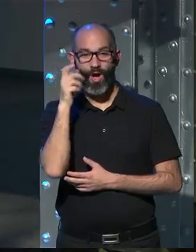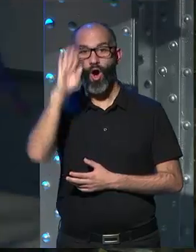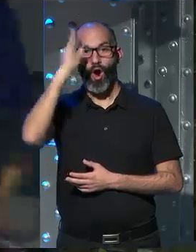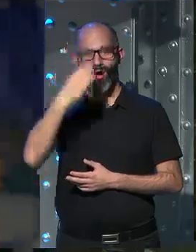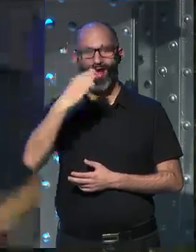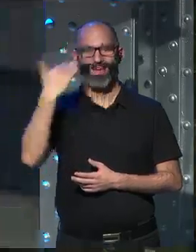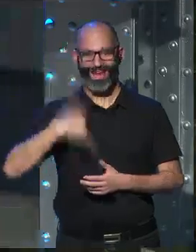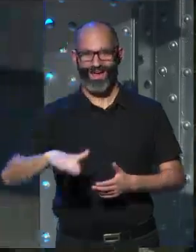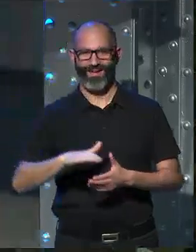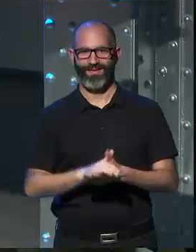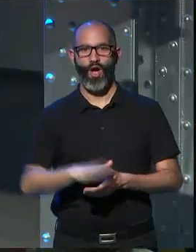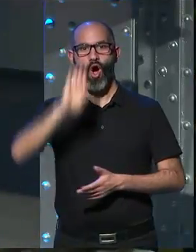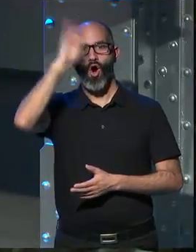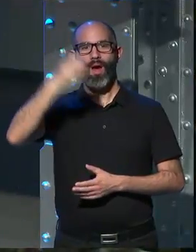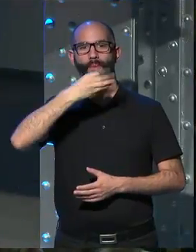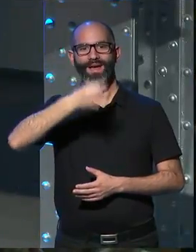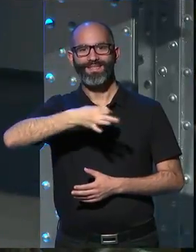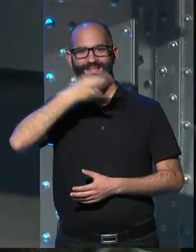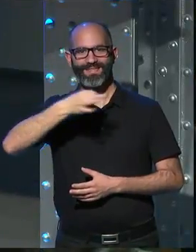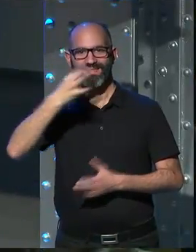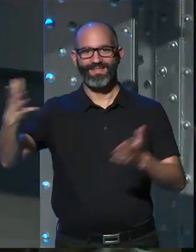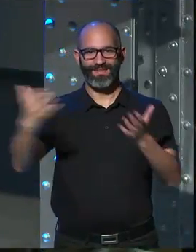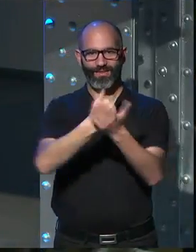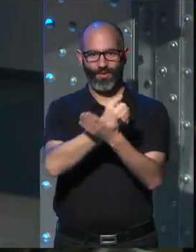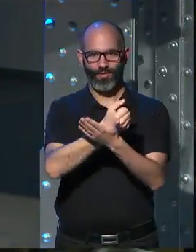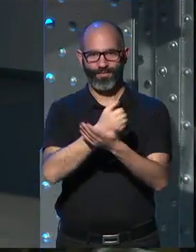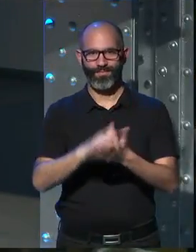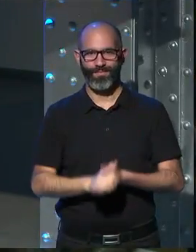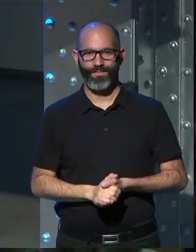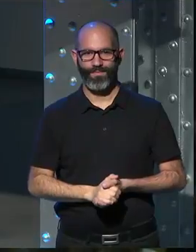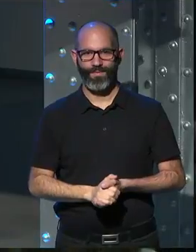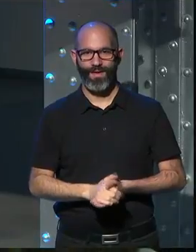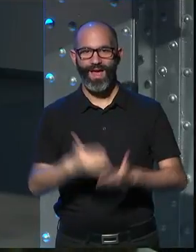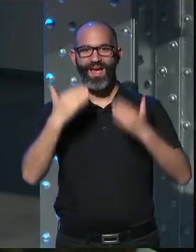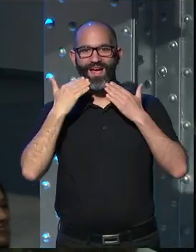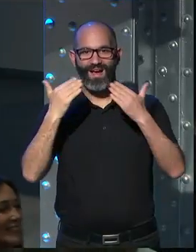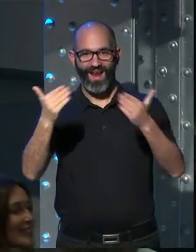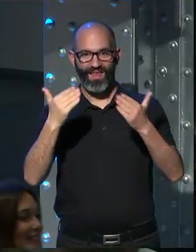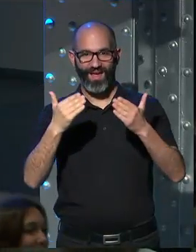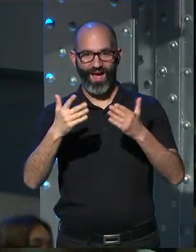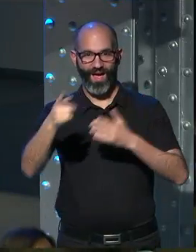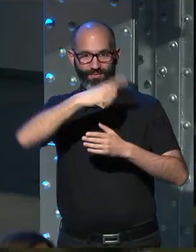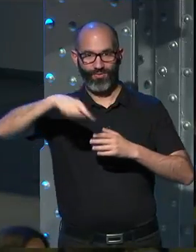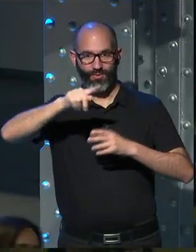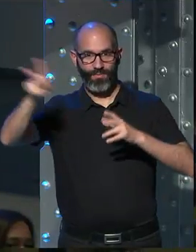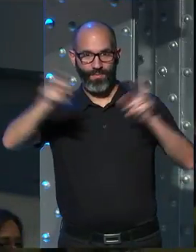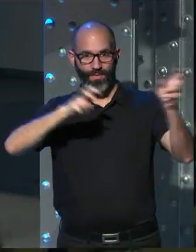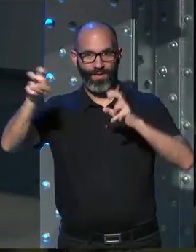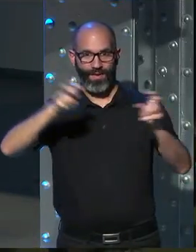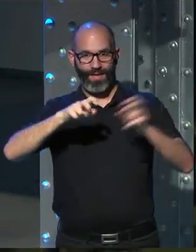Hola. Buenas tardes a todos. Gracias por venir a